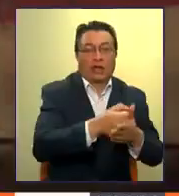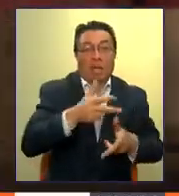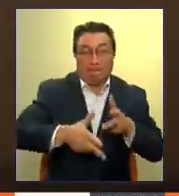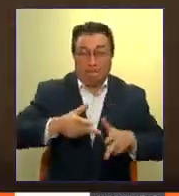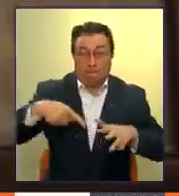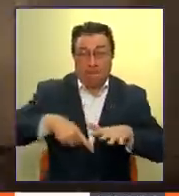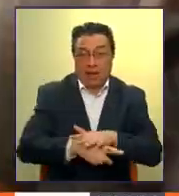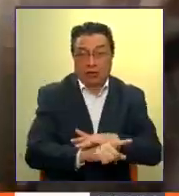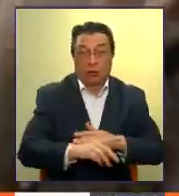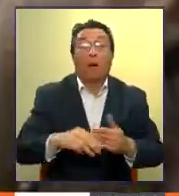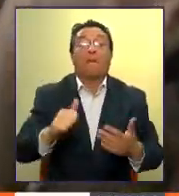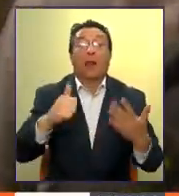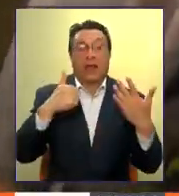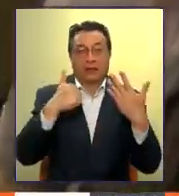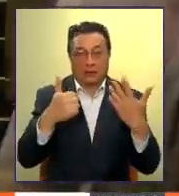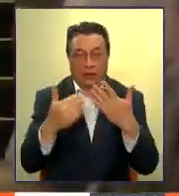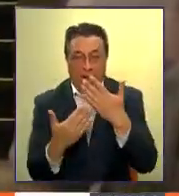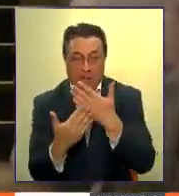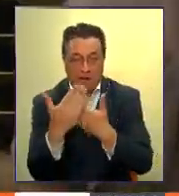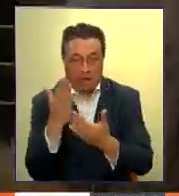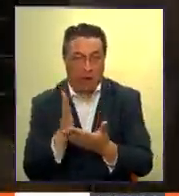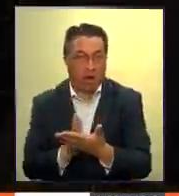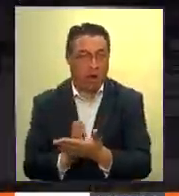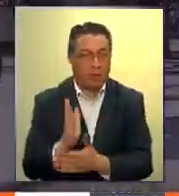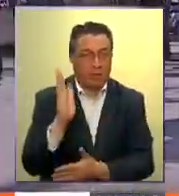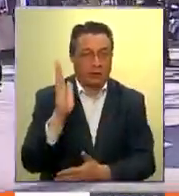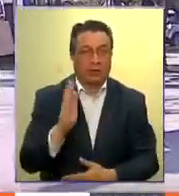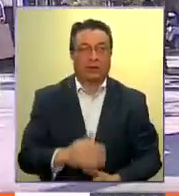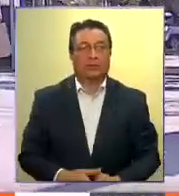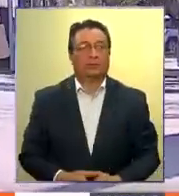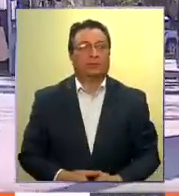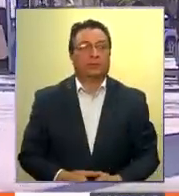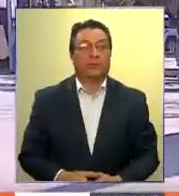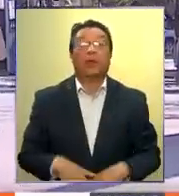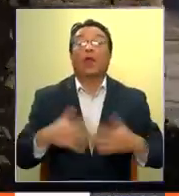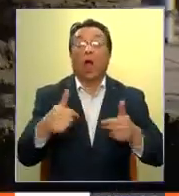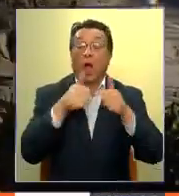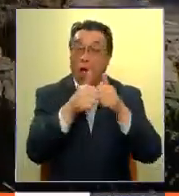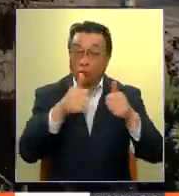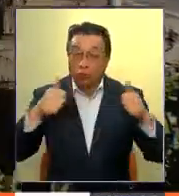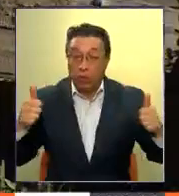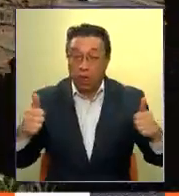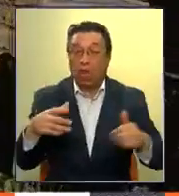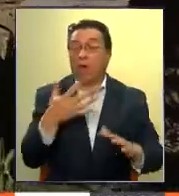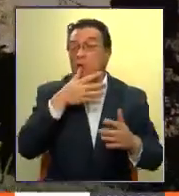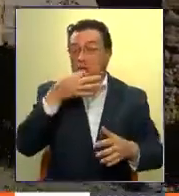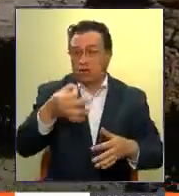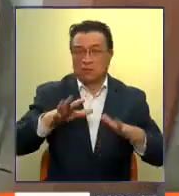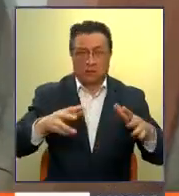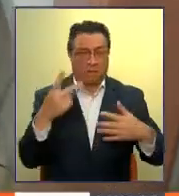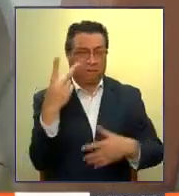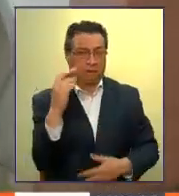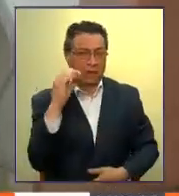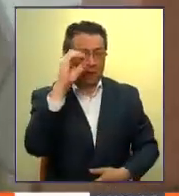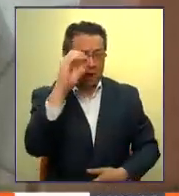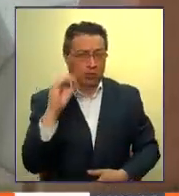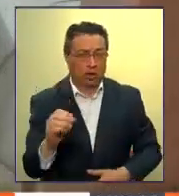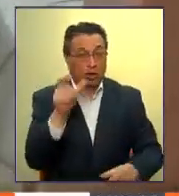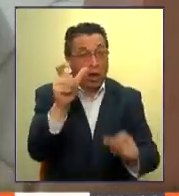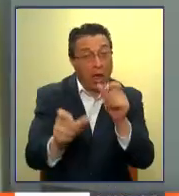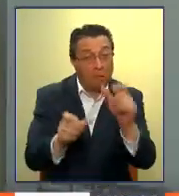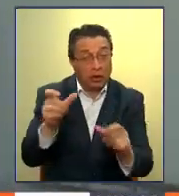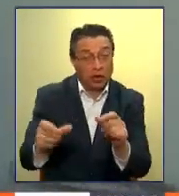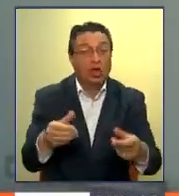a partir de las 6 de la mañana y aunque según las autoridades cerca del 20% de la población actualmente se